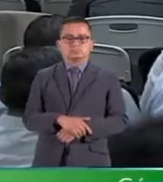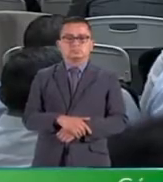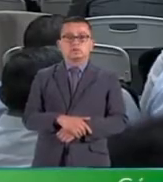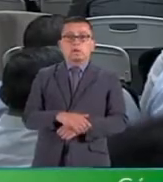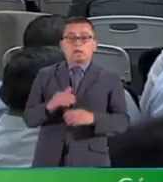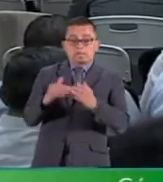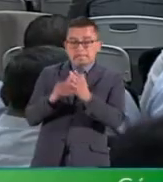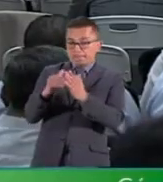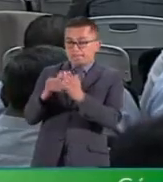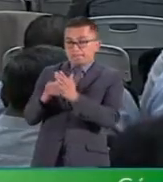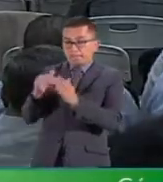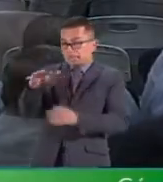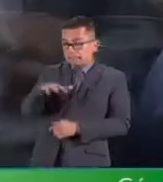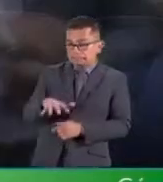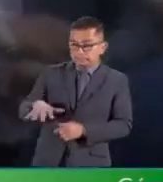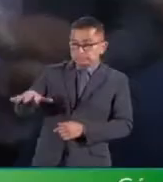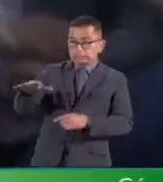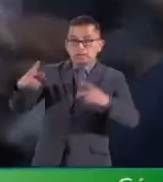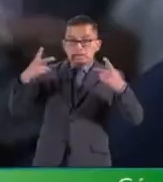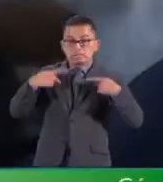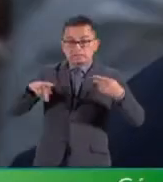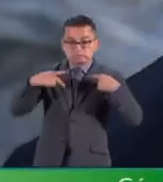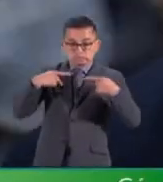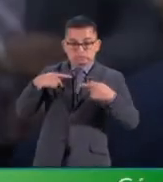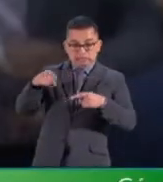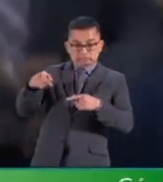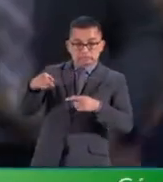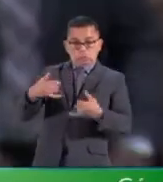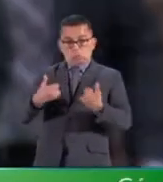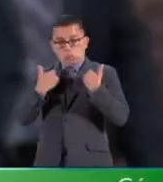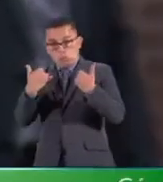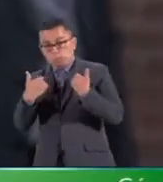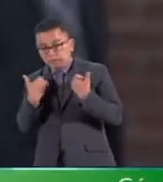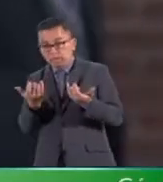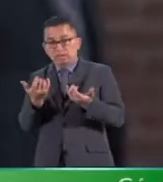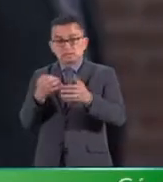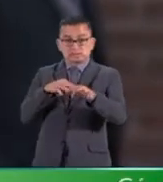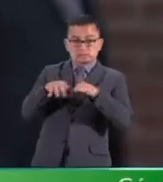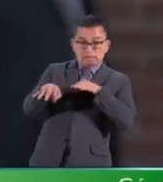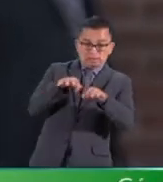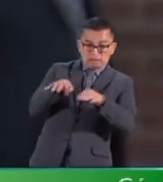trabajadores valientes que están protestando en todo el país.